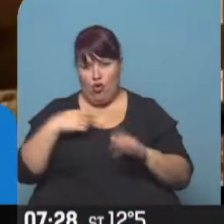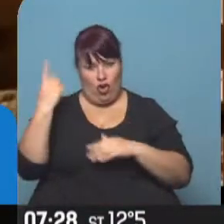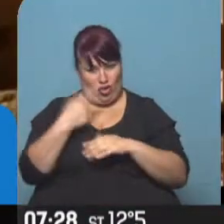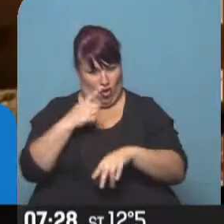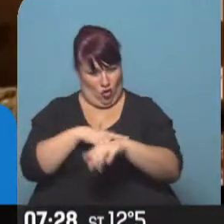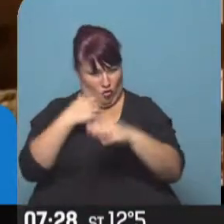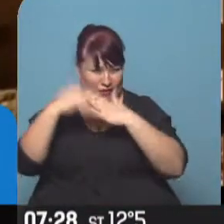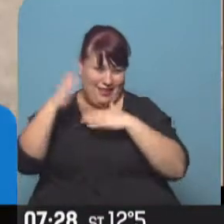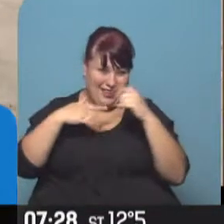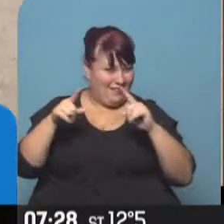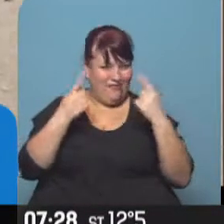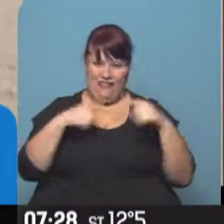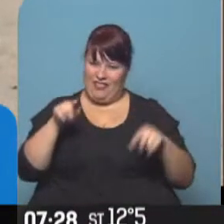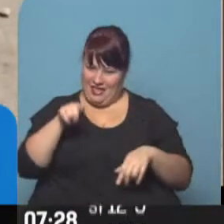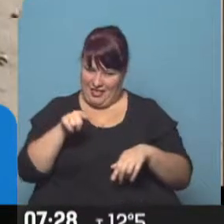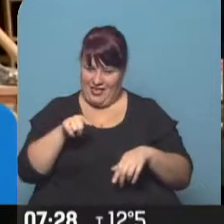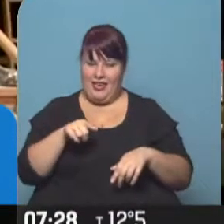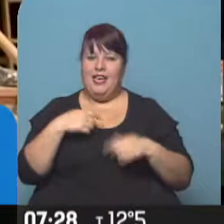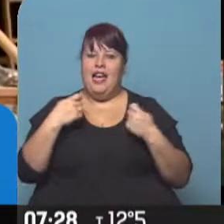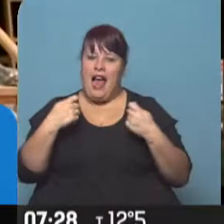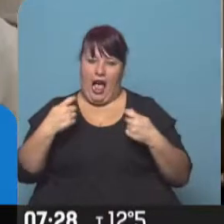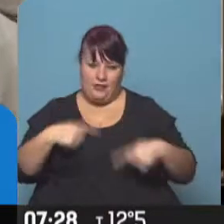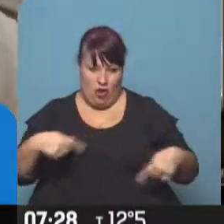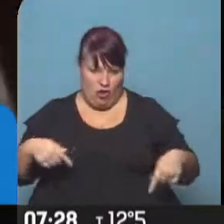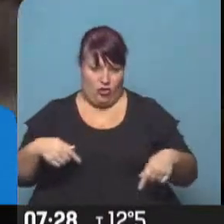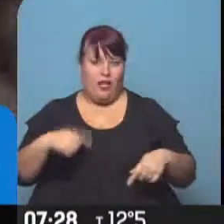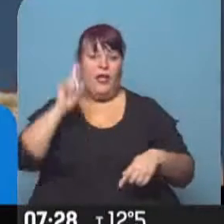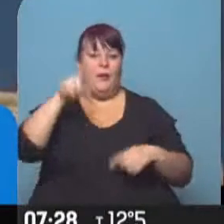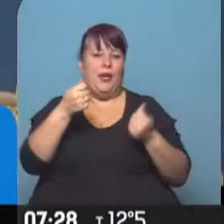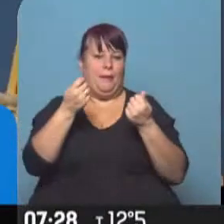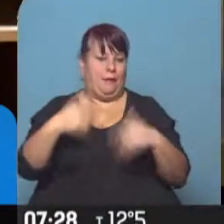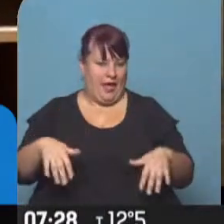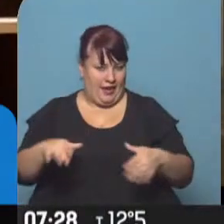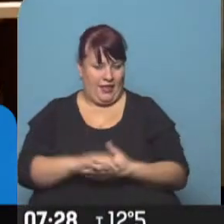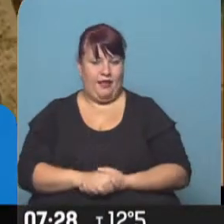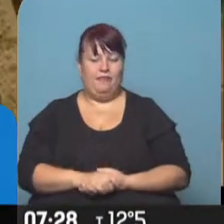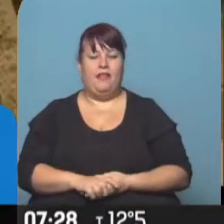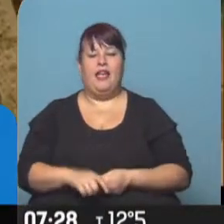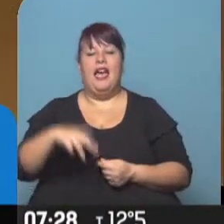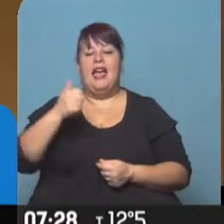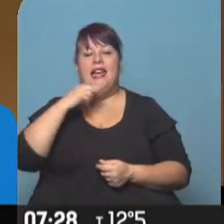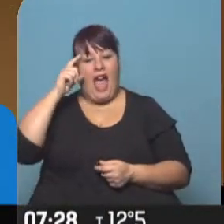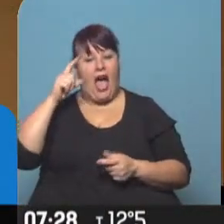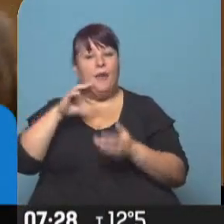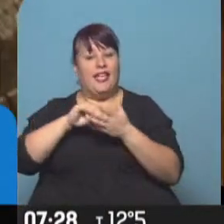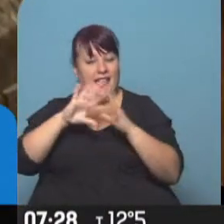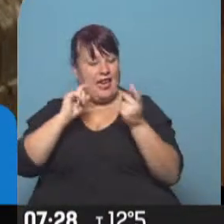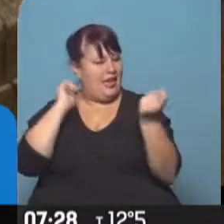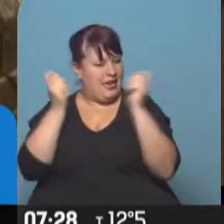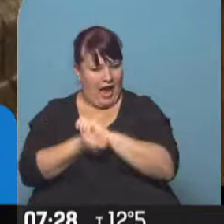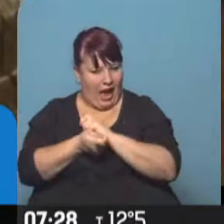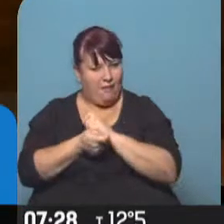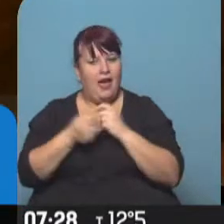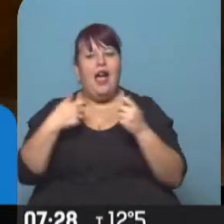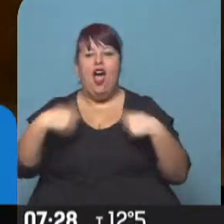estamos acostumbrados a hacer, consumen recursos y generan desperdicios. La Nave Tierra da vuelta al paradigma y